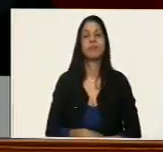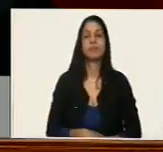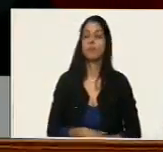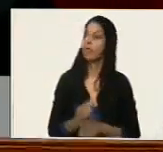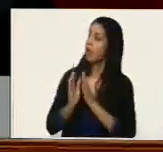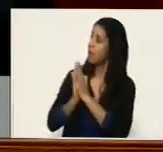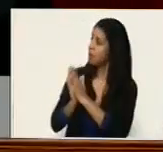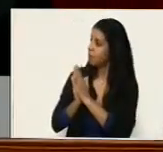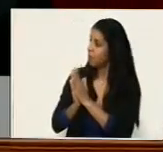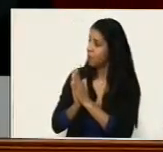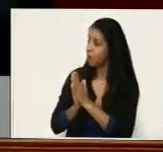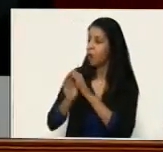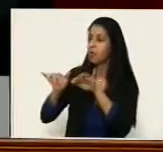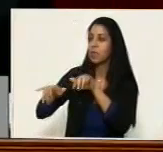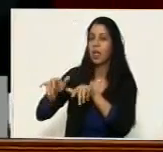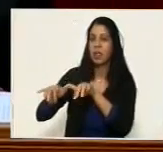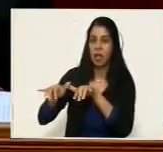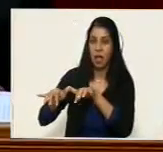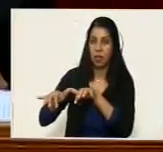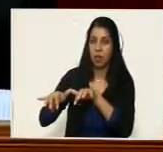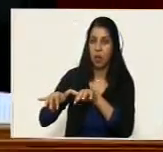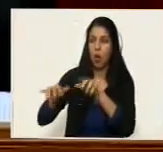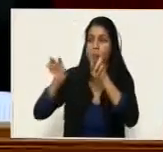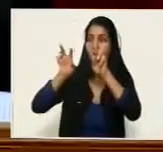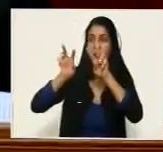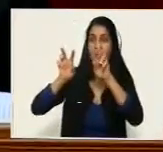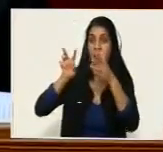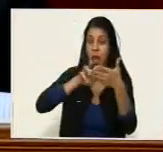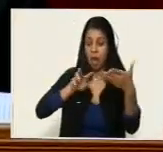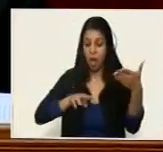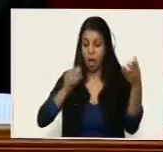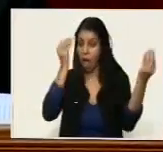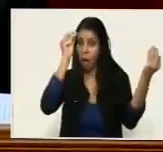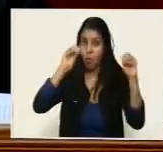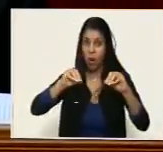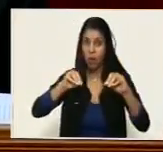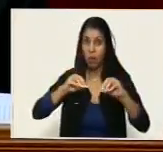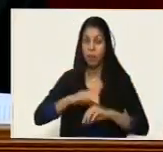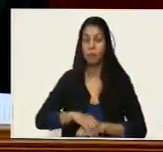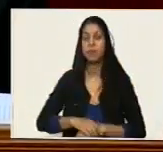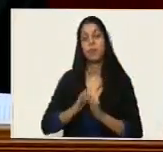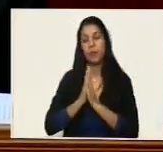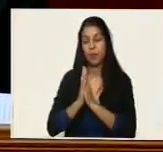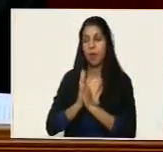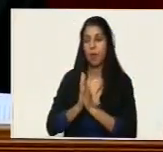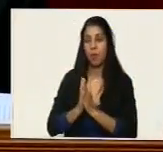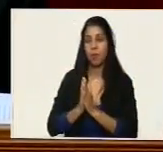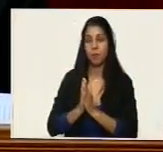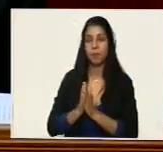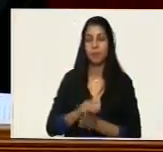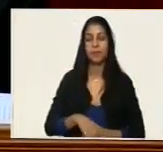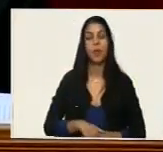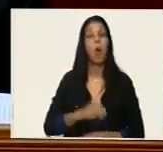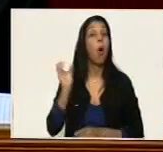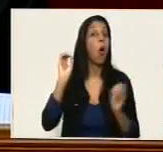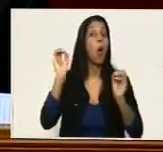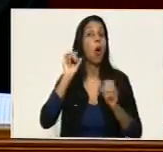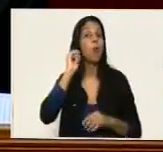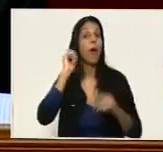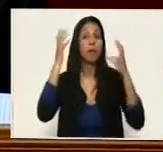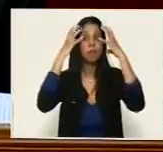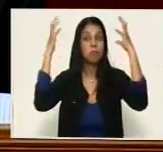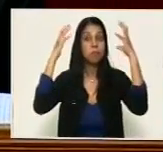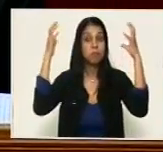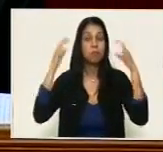amable, señor secretario, por favor, lea el acuerdo, o es, va a leer Caroli. República